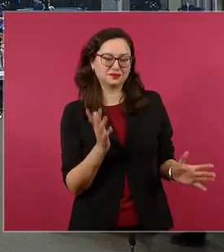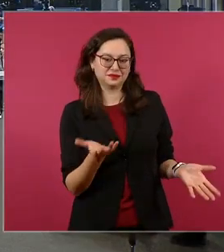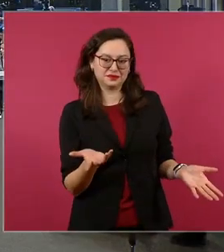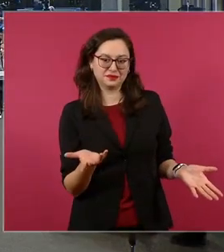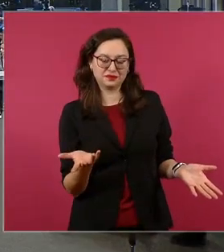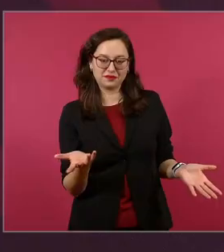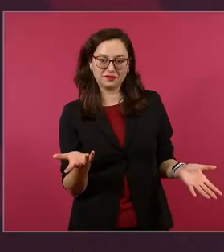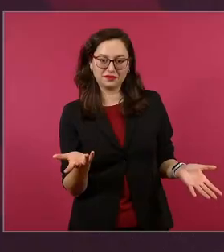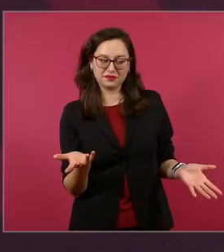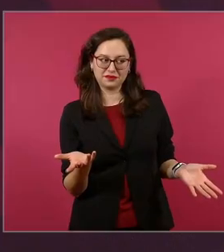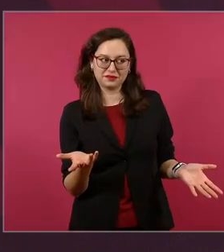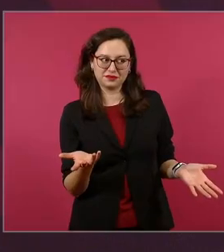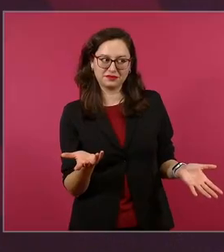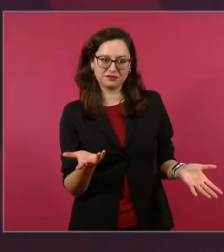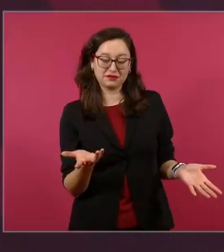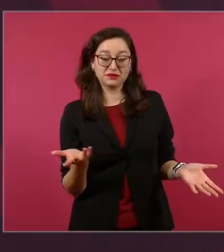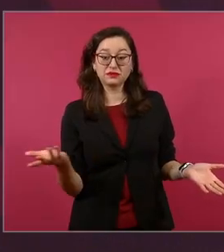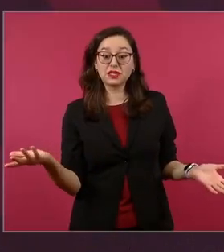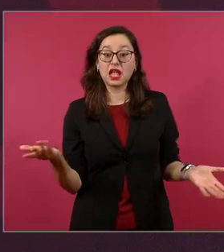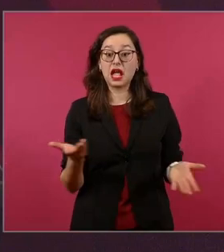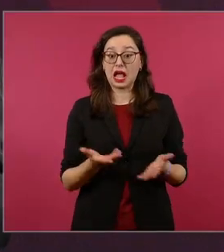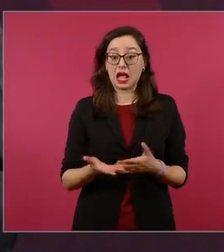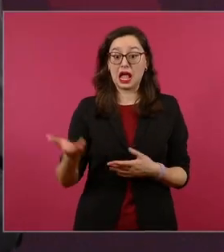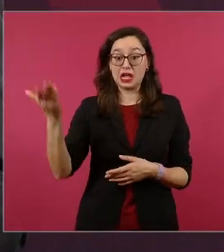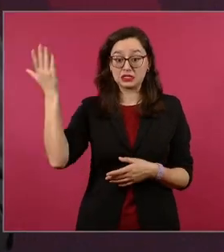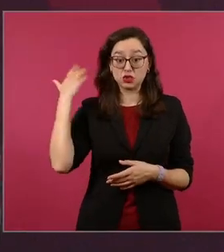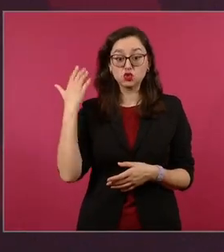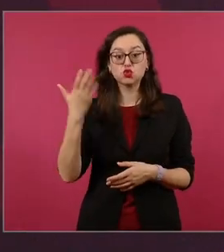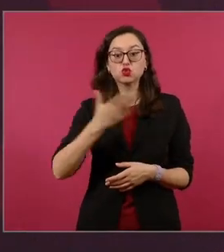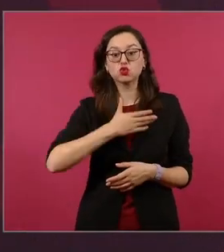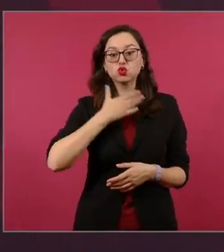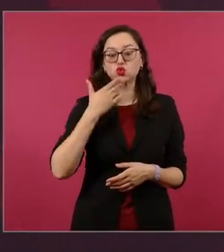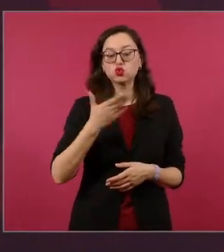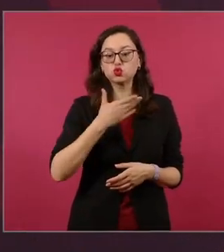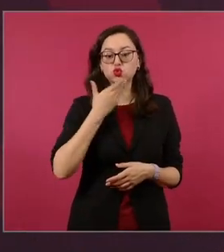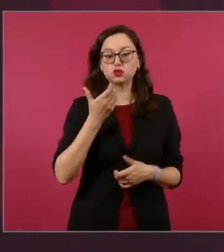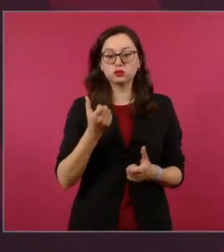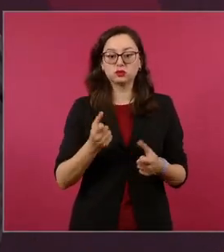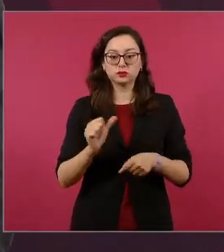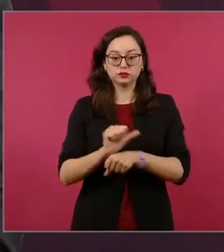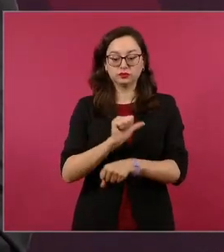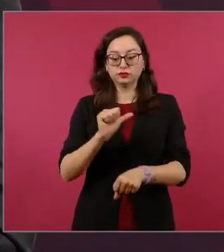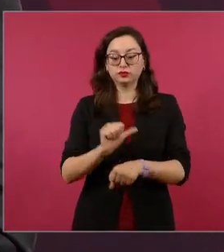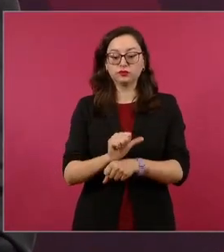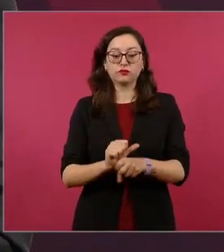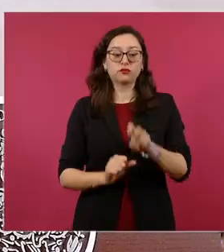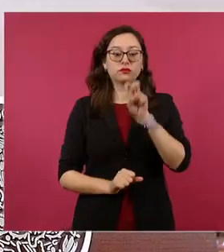pero iba el conductor y ellos se sentaban atrás